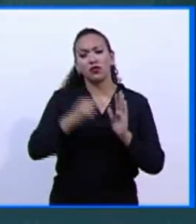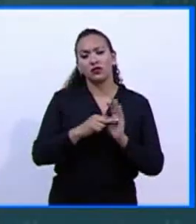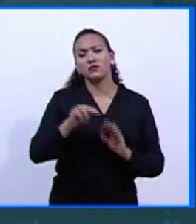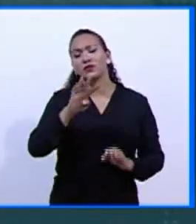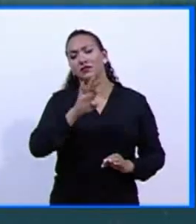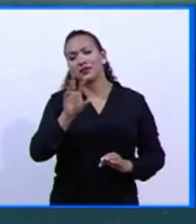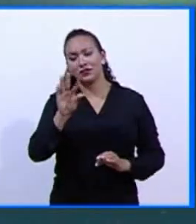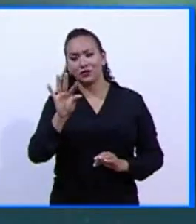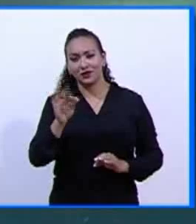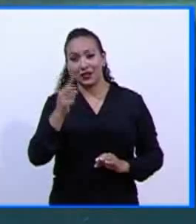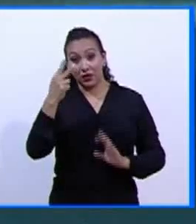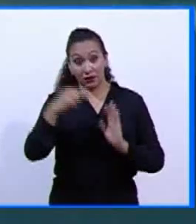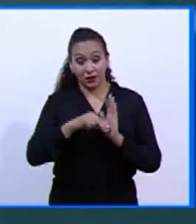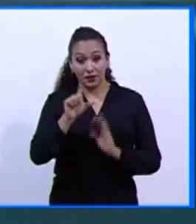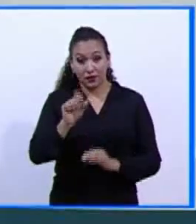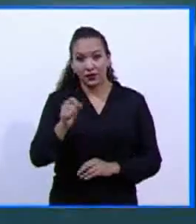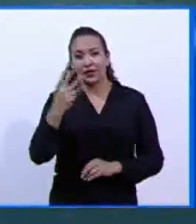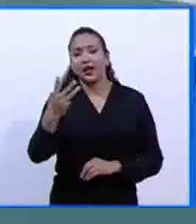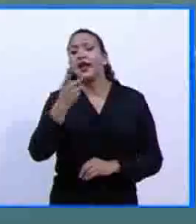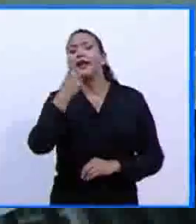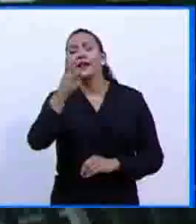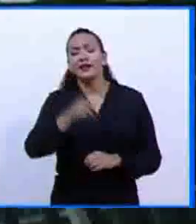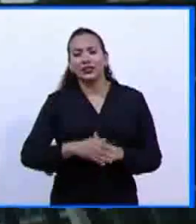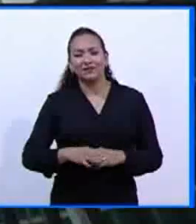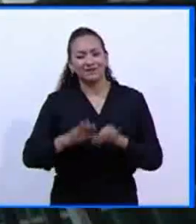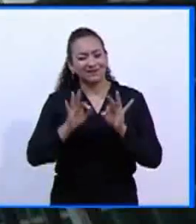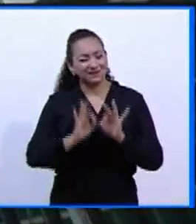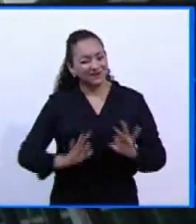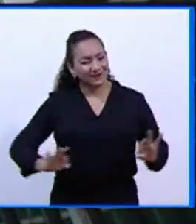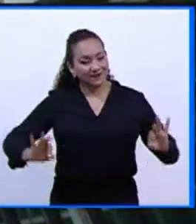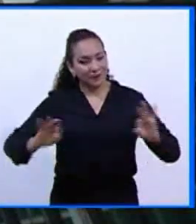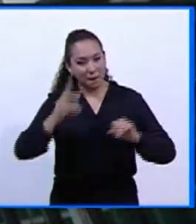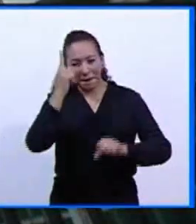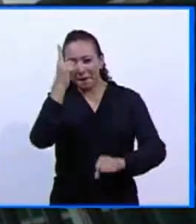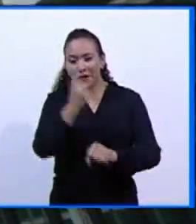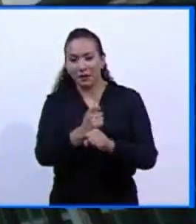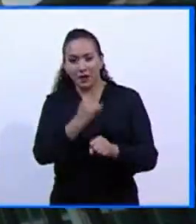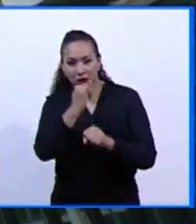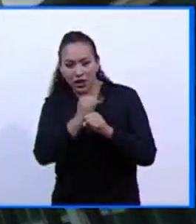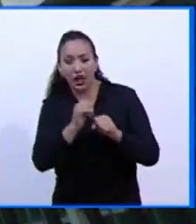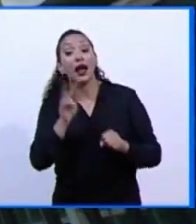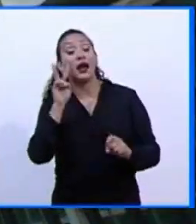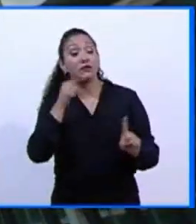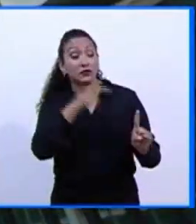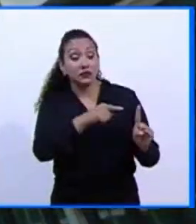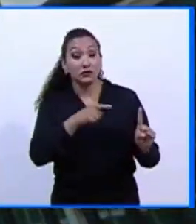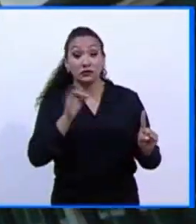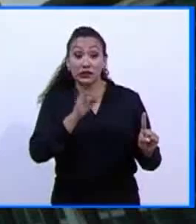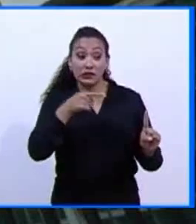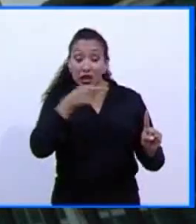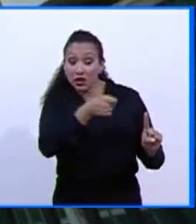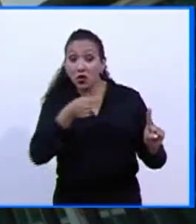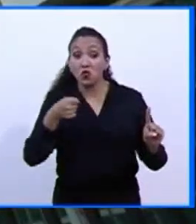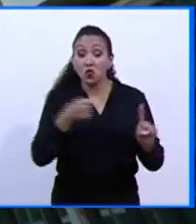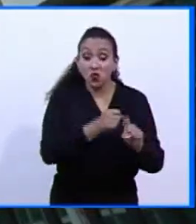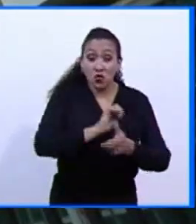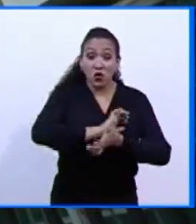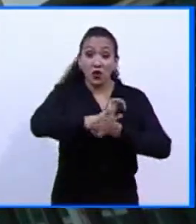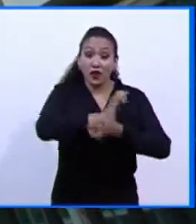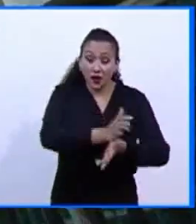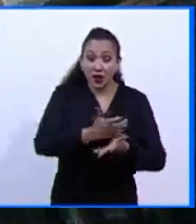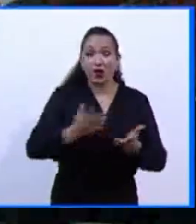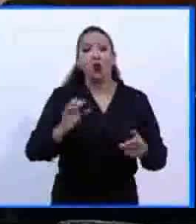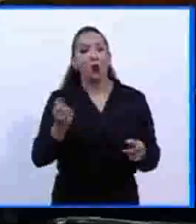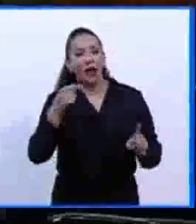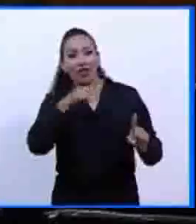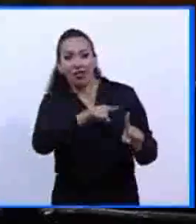2346/2023, la primera sala estableció que es indispensable investigar si hubo violencia, discriminación, condiciones de